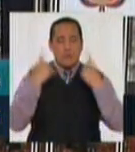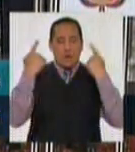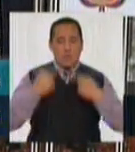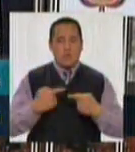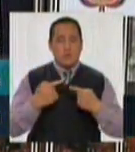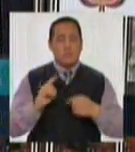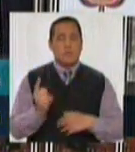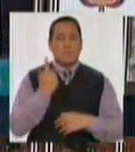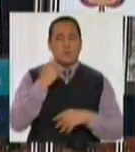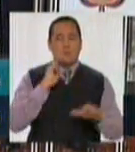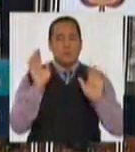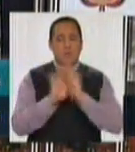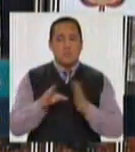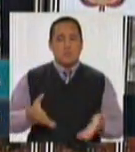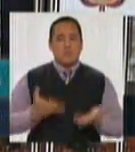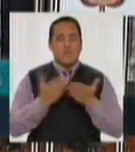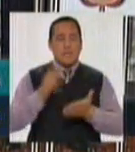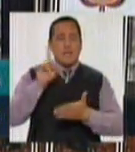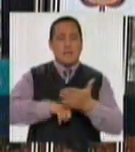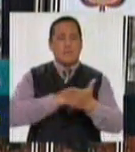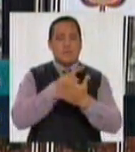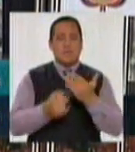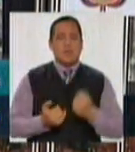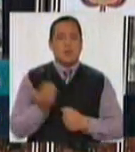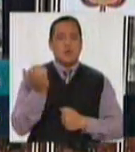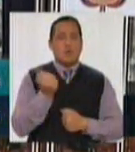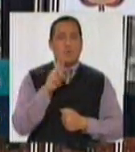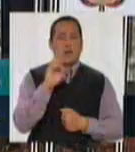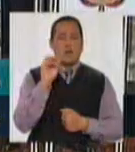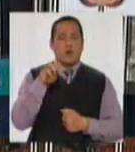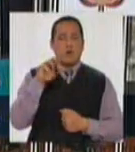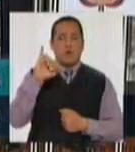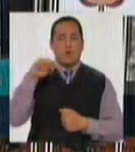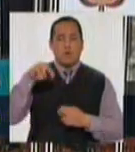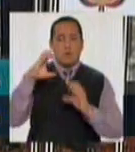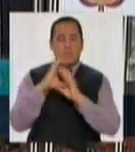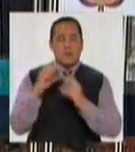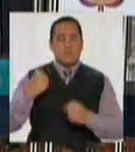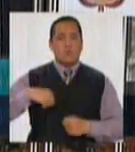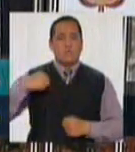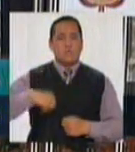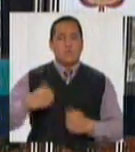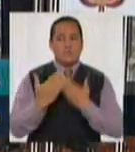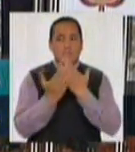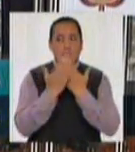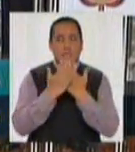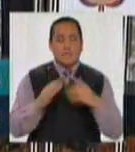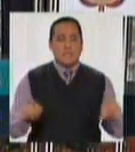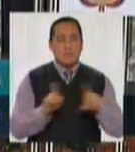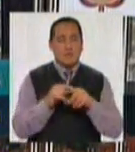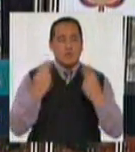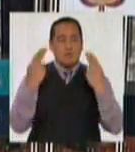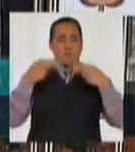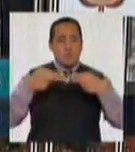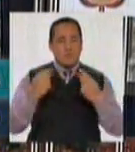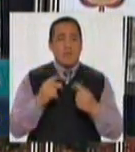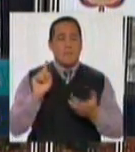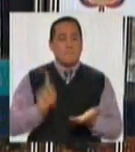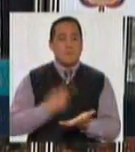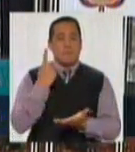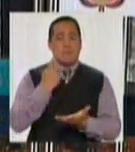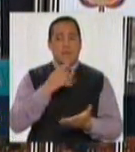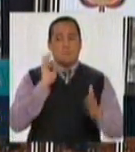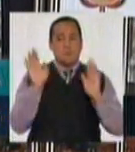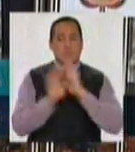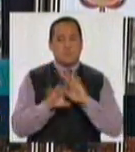pionero que prevé la eliminación del cobro de roaming en los municipios que están ubicados en la zona fronteriza. Es la primera vez